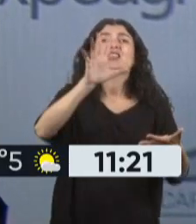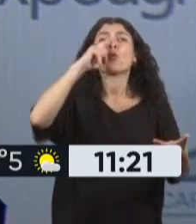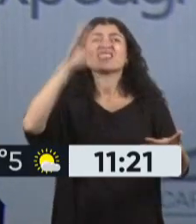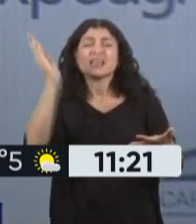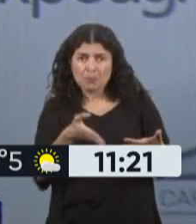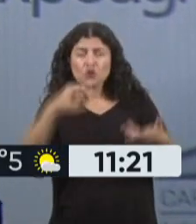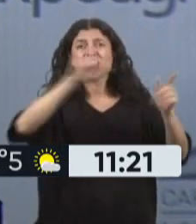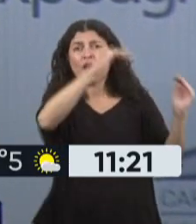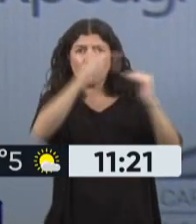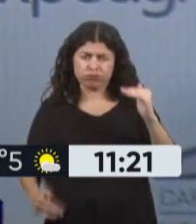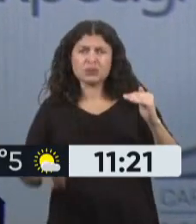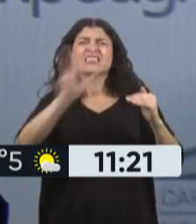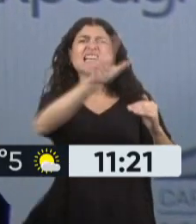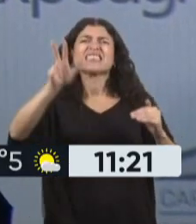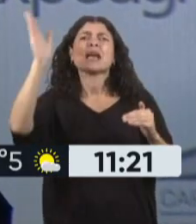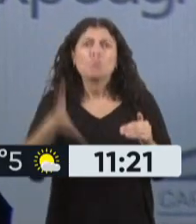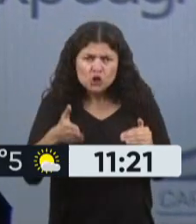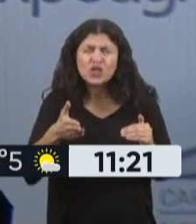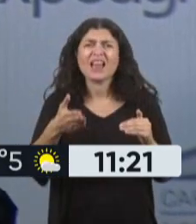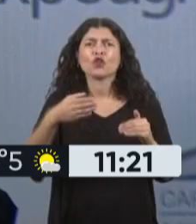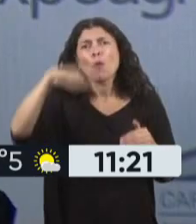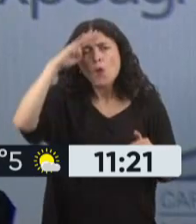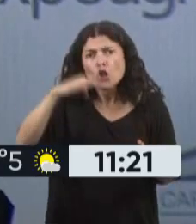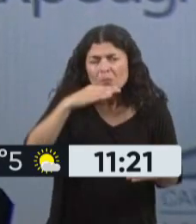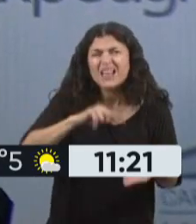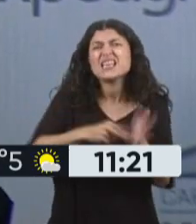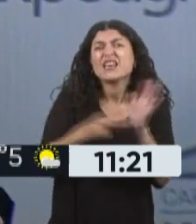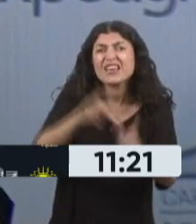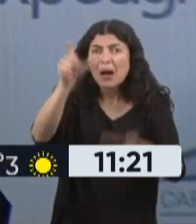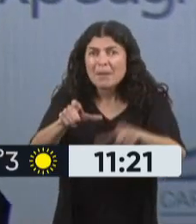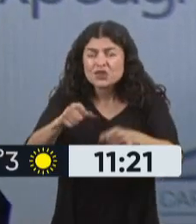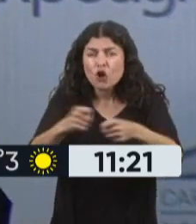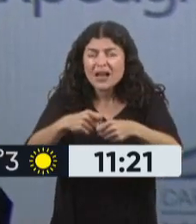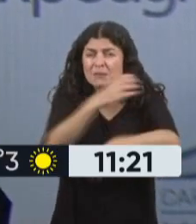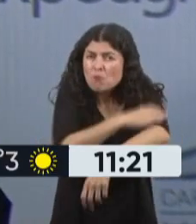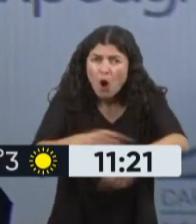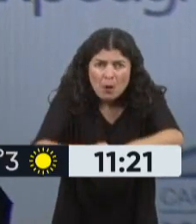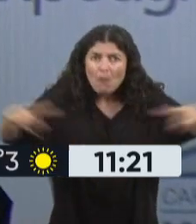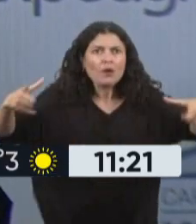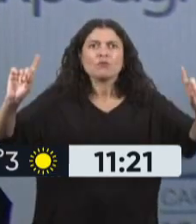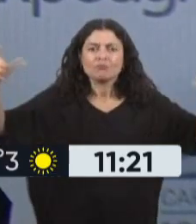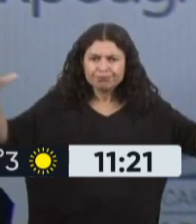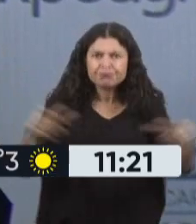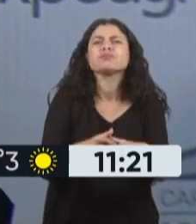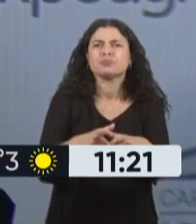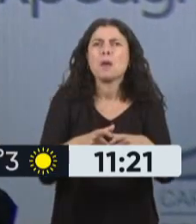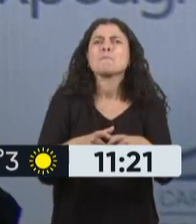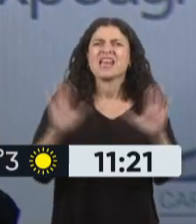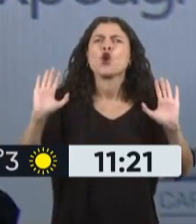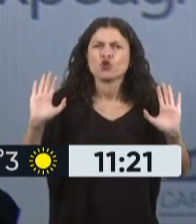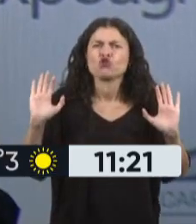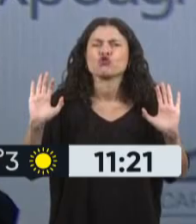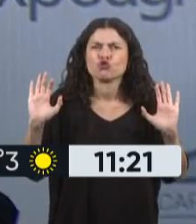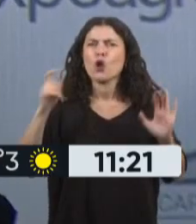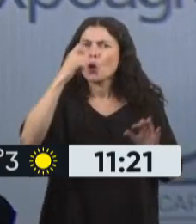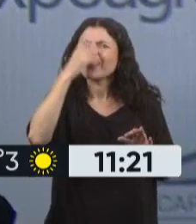dato de frecuencia mensual. Es decir, que la pobreza cayó en 24 puntos porcentuales, y lo